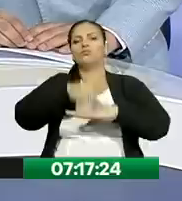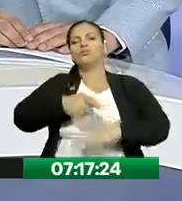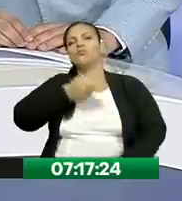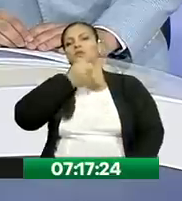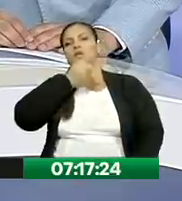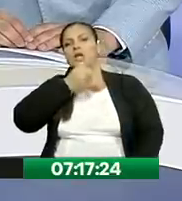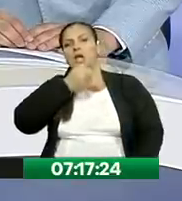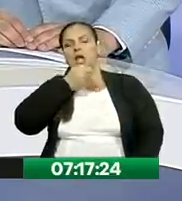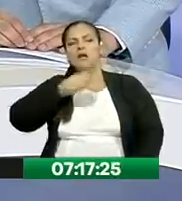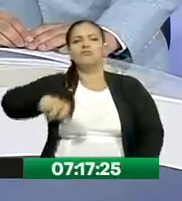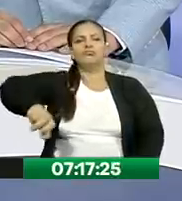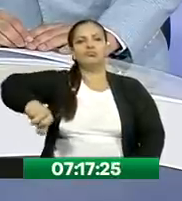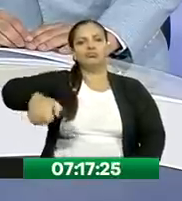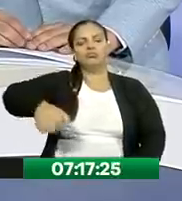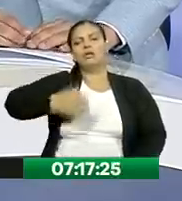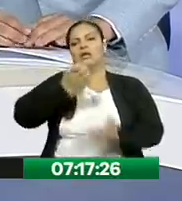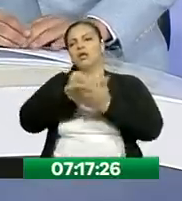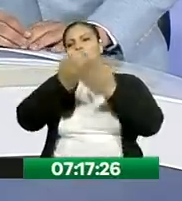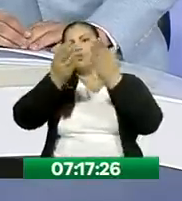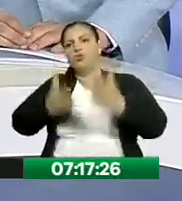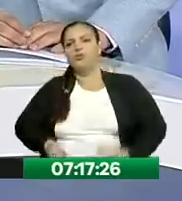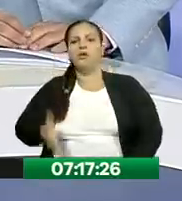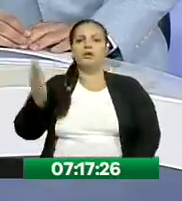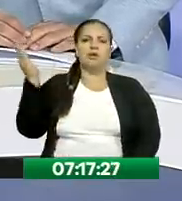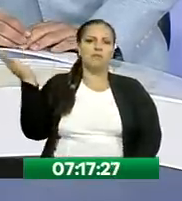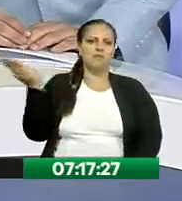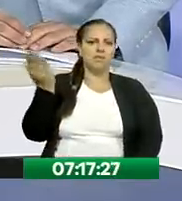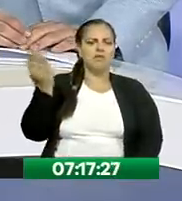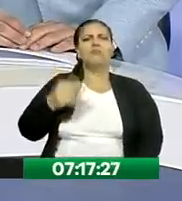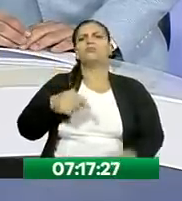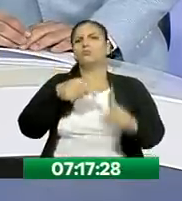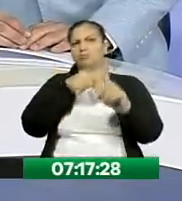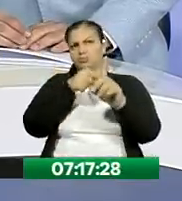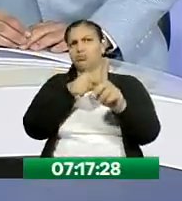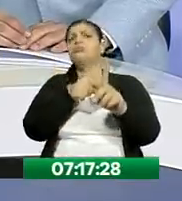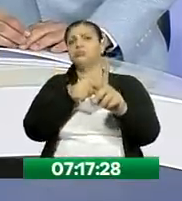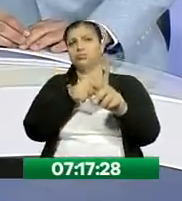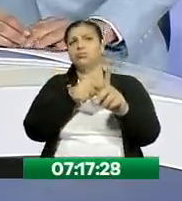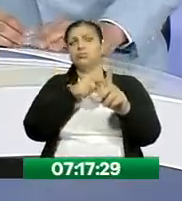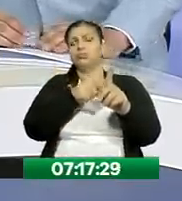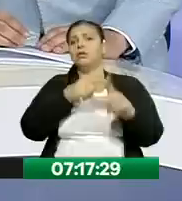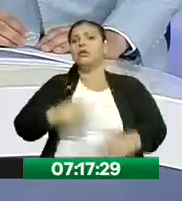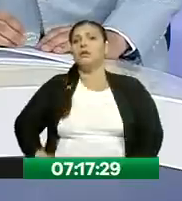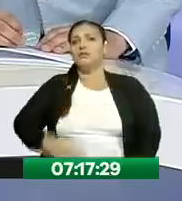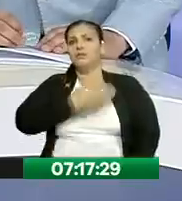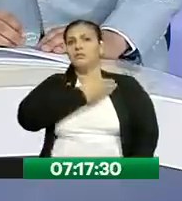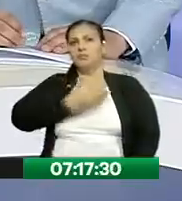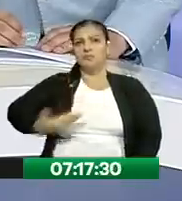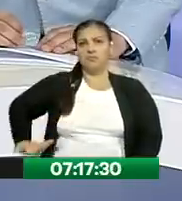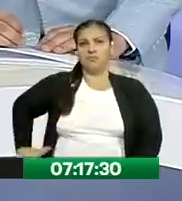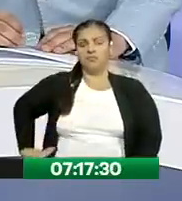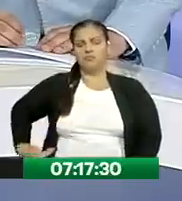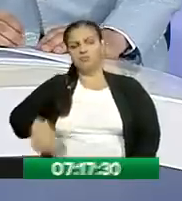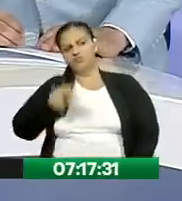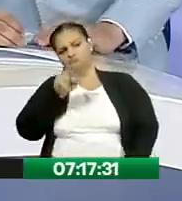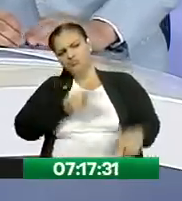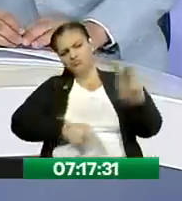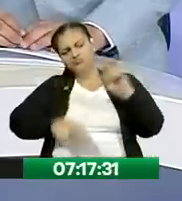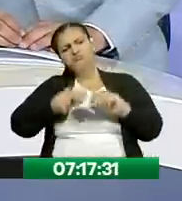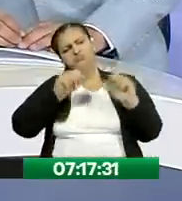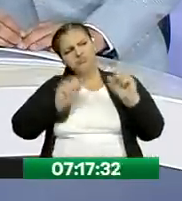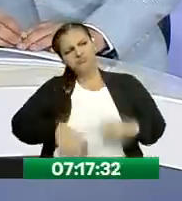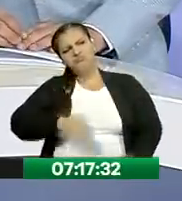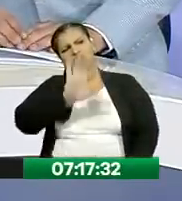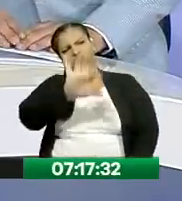que la Asamblea Nacional se pronuncie en los próximos días. Es economista, catedrático y director de Radio Tropicana FM en la ciudad